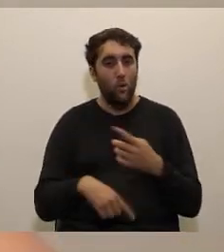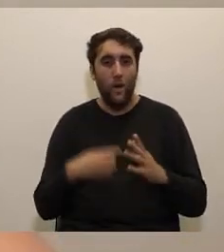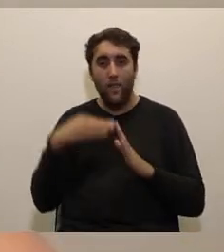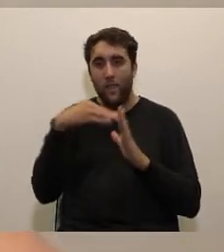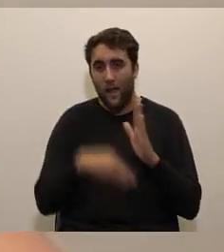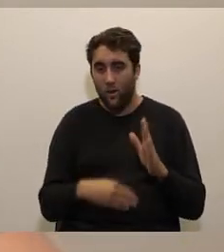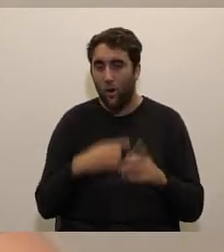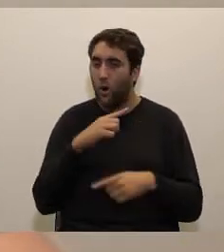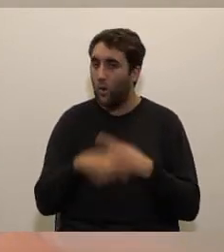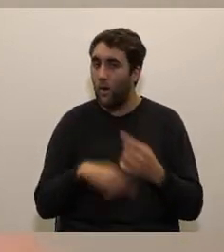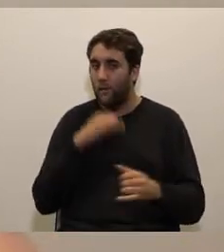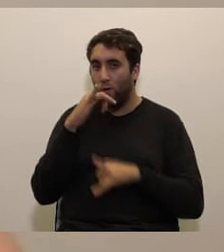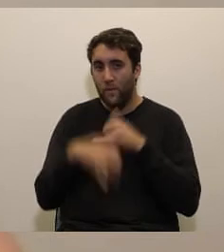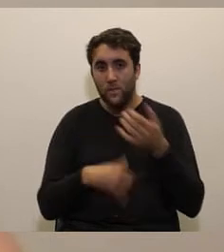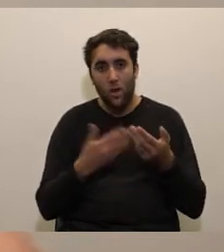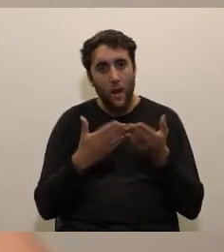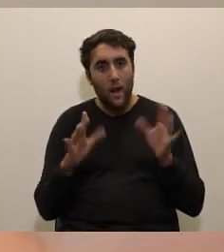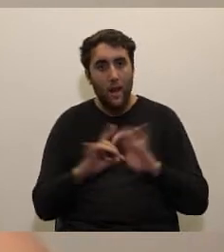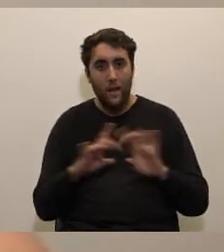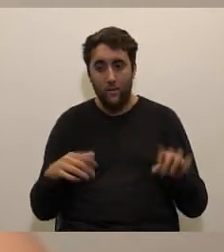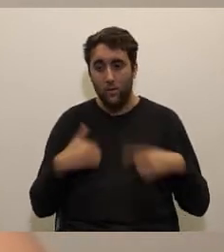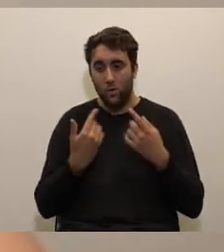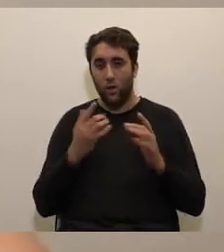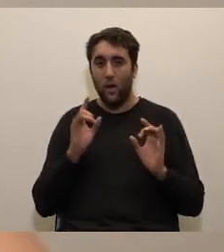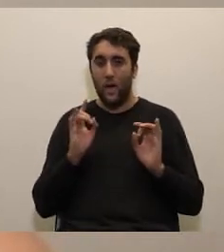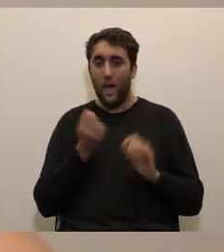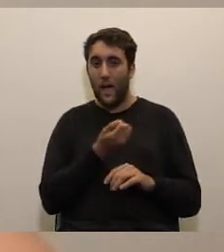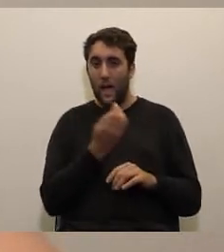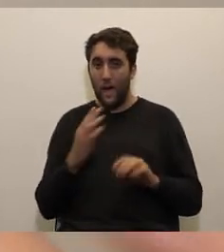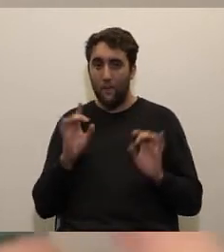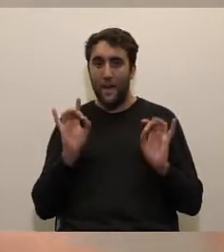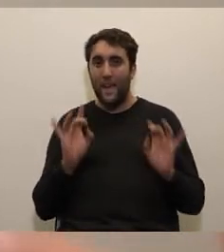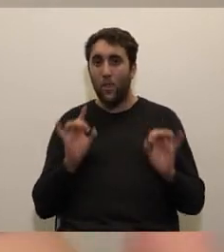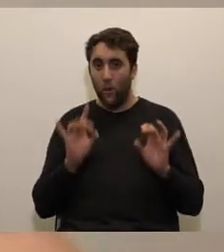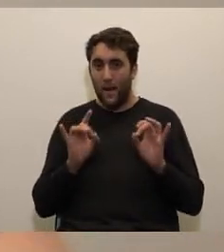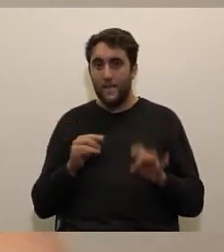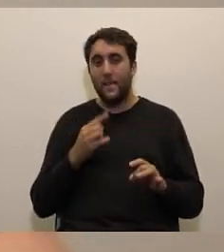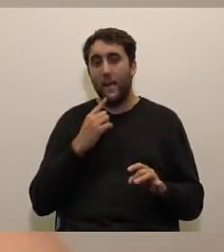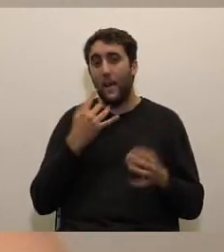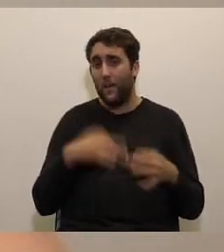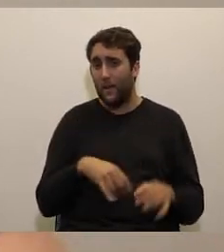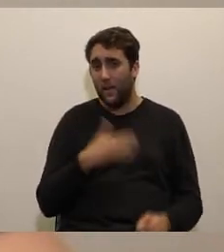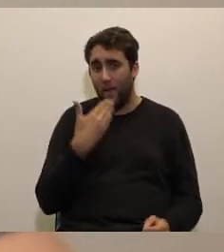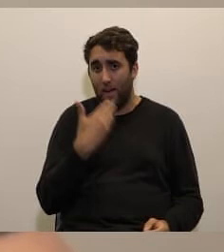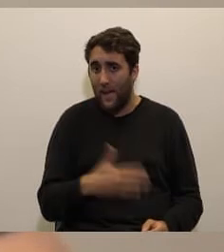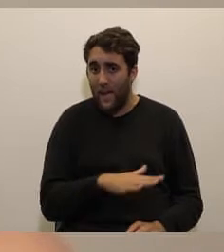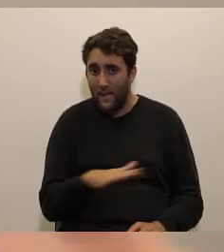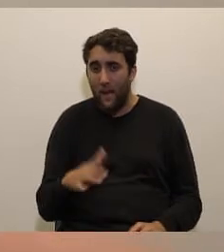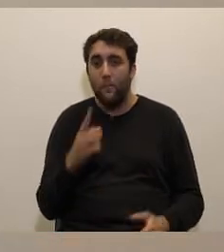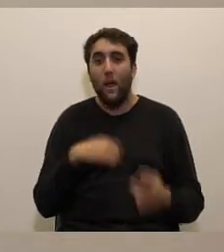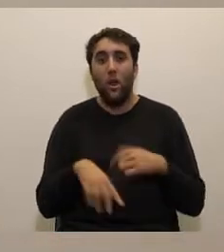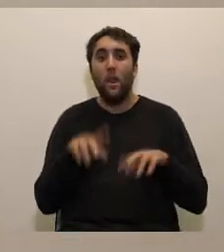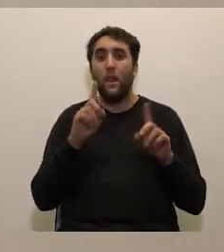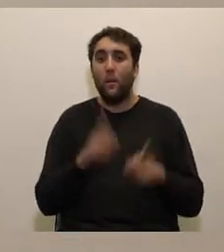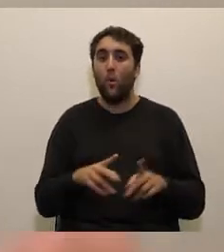liberando información. En esto Naturalista es una herramienta genial, pero también creo que hay un tema que puede